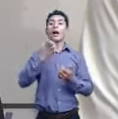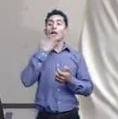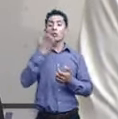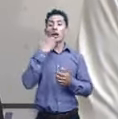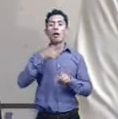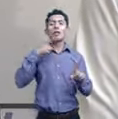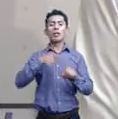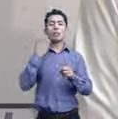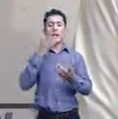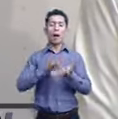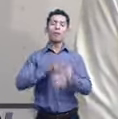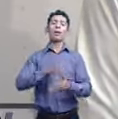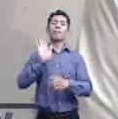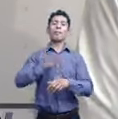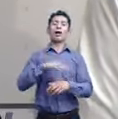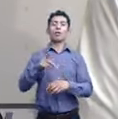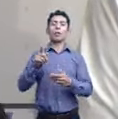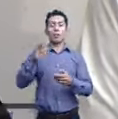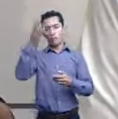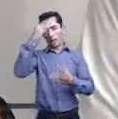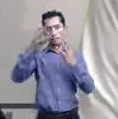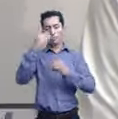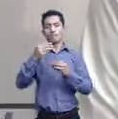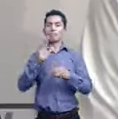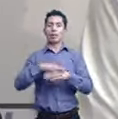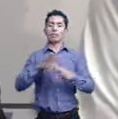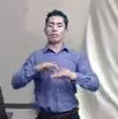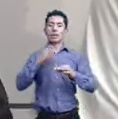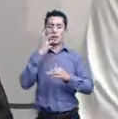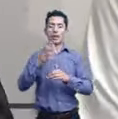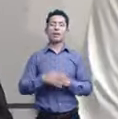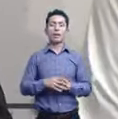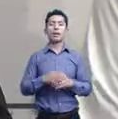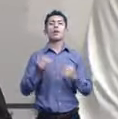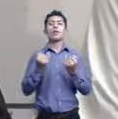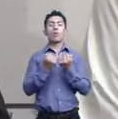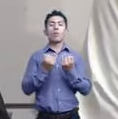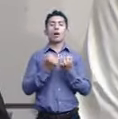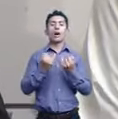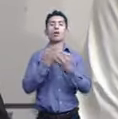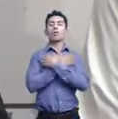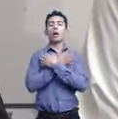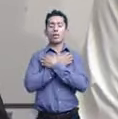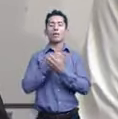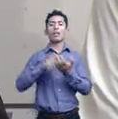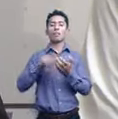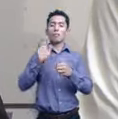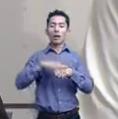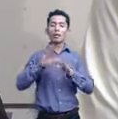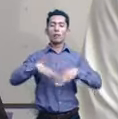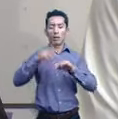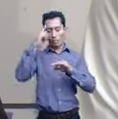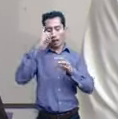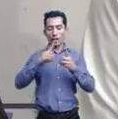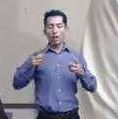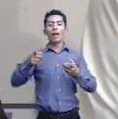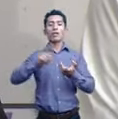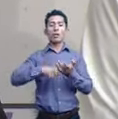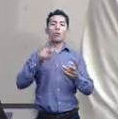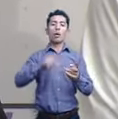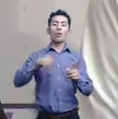el objetivo de fortalecer el gusto por el aprendizaje. La infraestructura educativa es un factor fundamental para el desarrollo de las